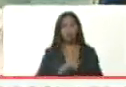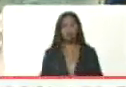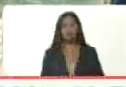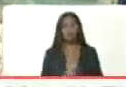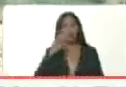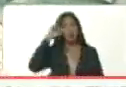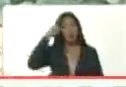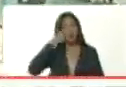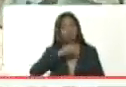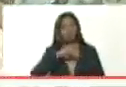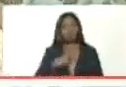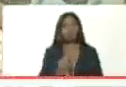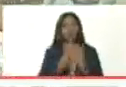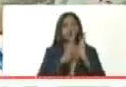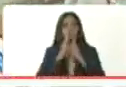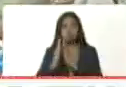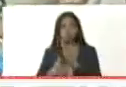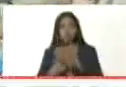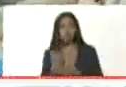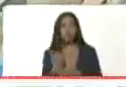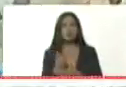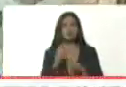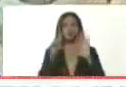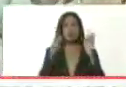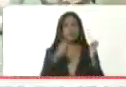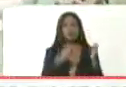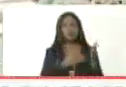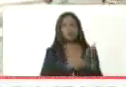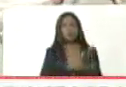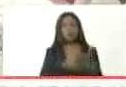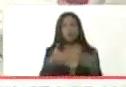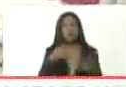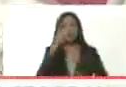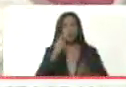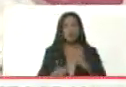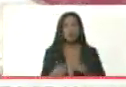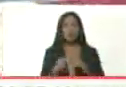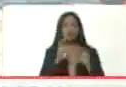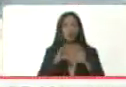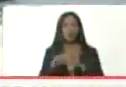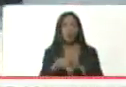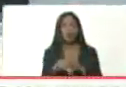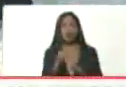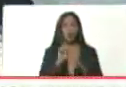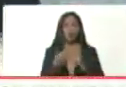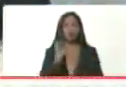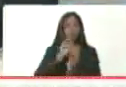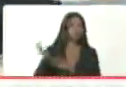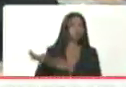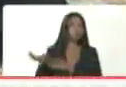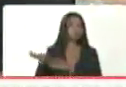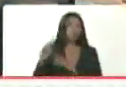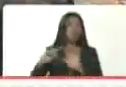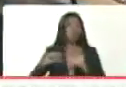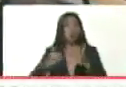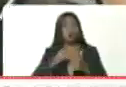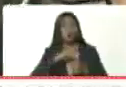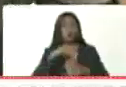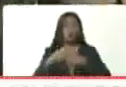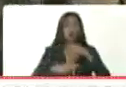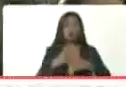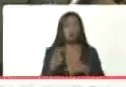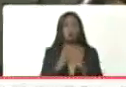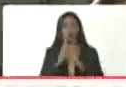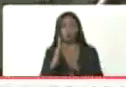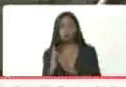distribuido seis millones y medio de canaima y muchas de ellas estaban tiradas por ahí en un cruce ahora comenzamos todo un proceso un